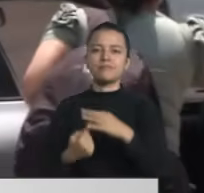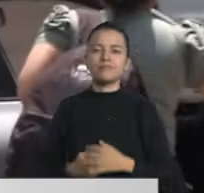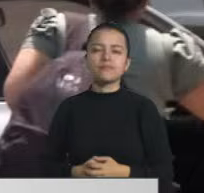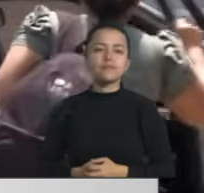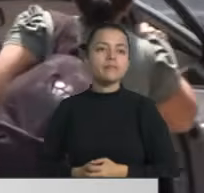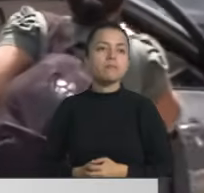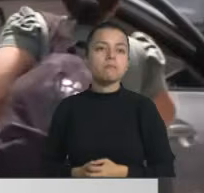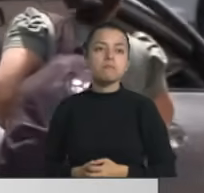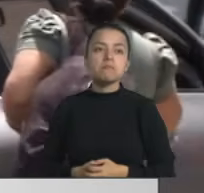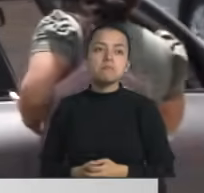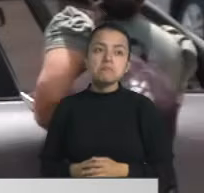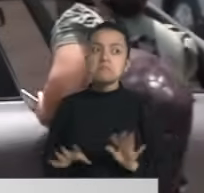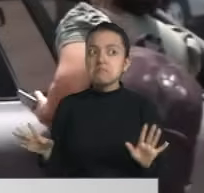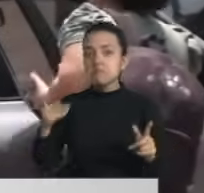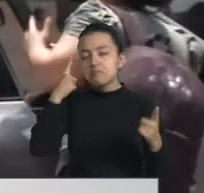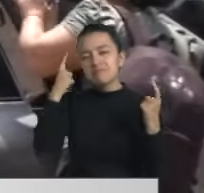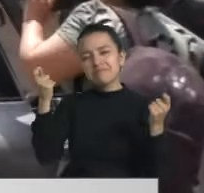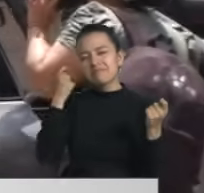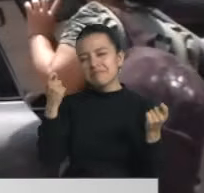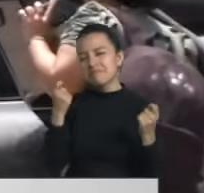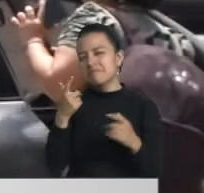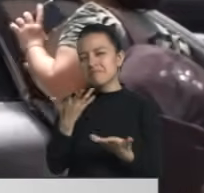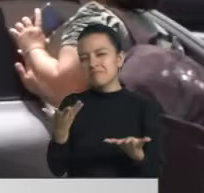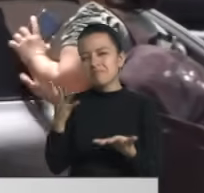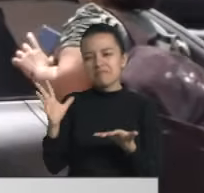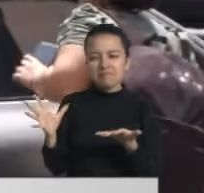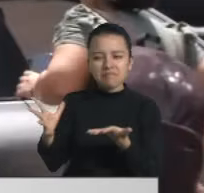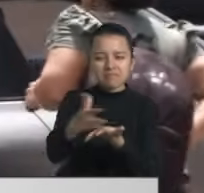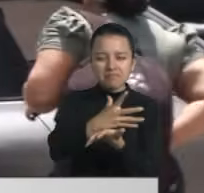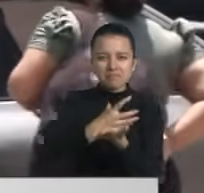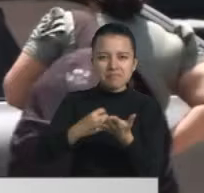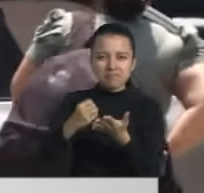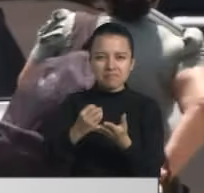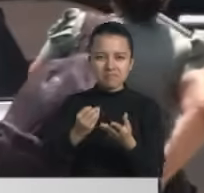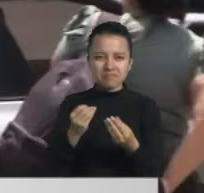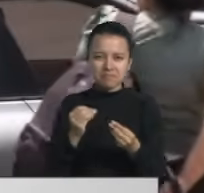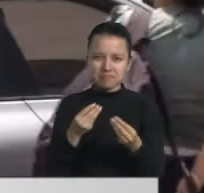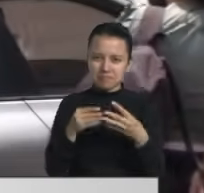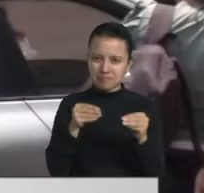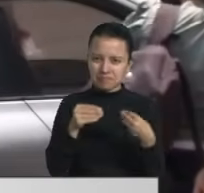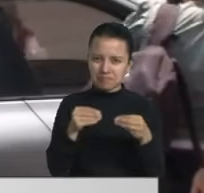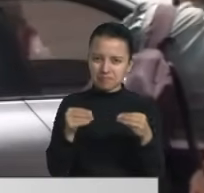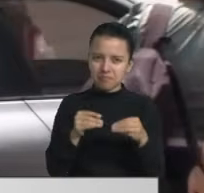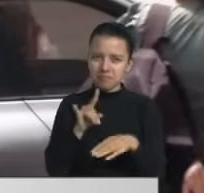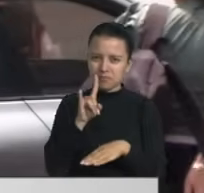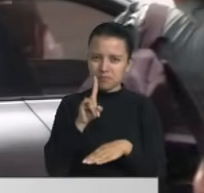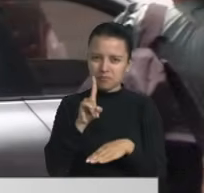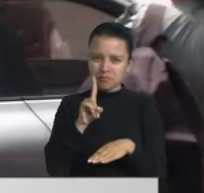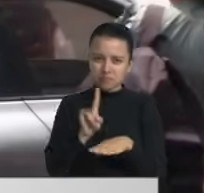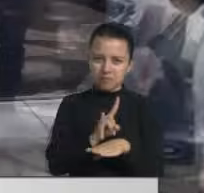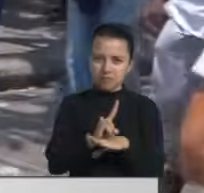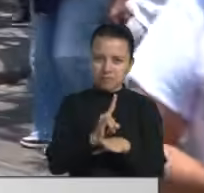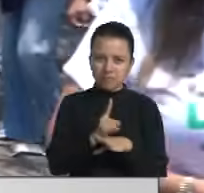muy llamativa estrategia: recoger desechos plásticos de un solo uso y cambiarlos por almuerzos.